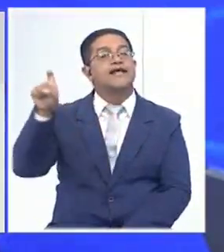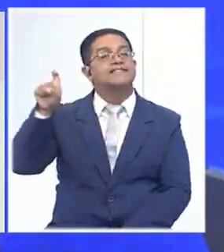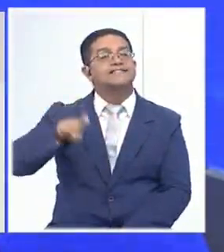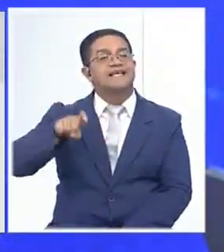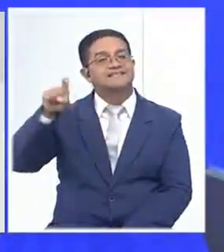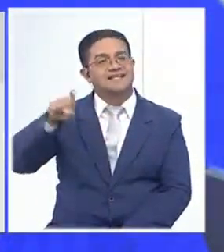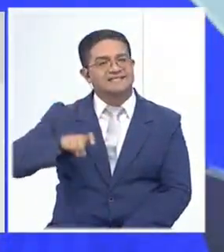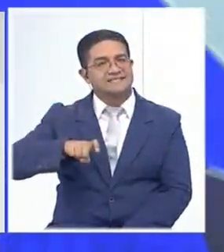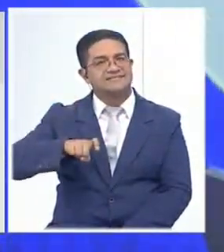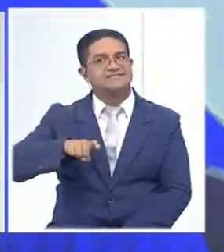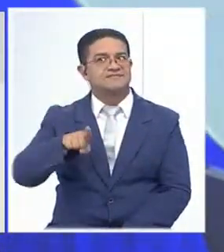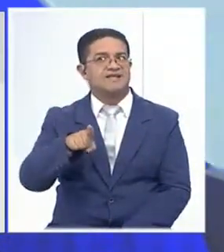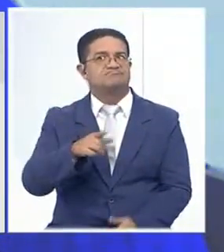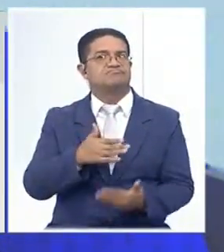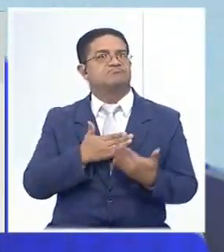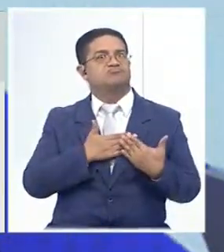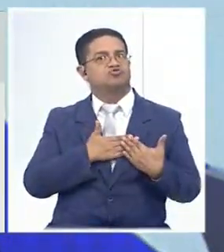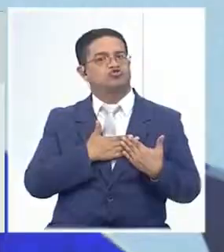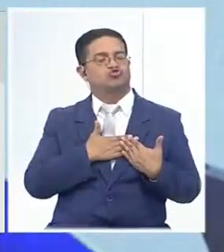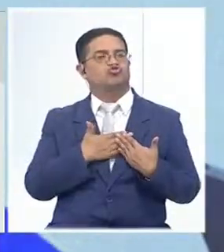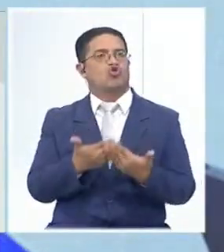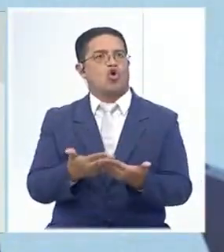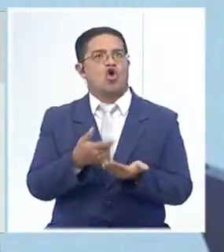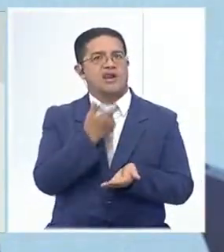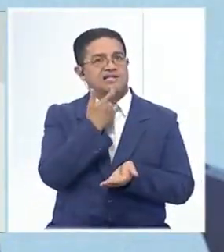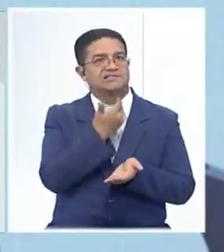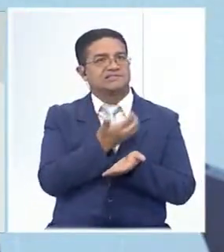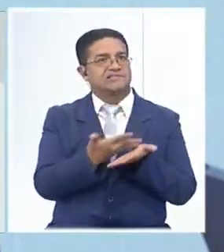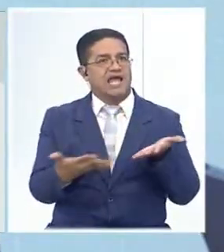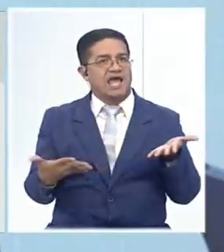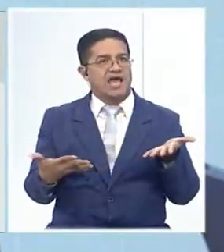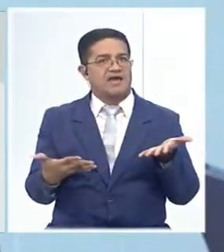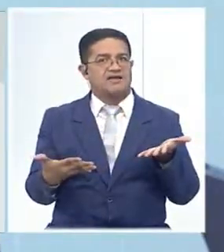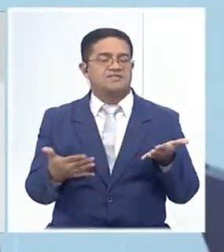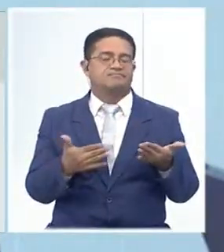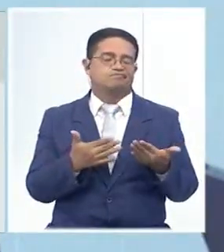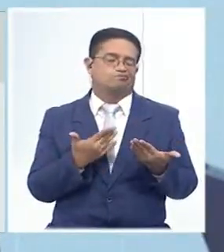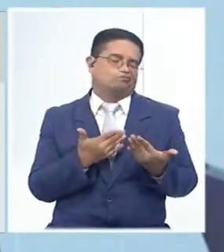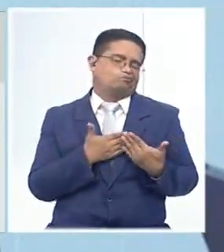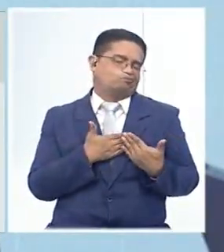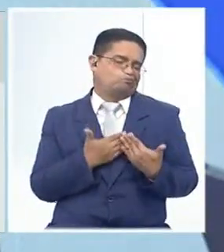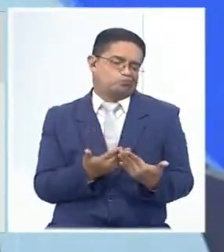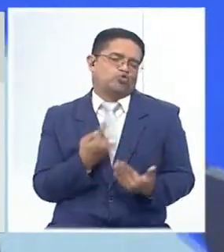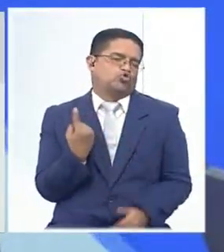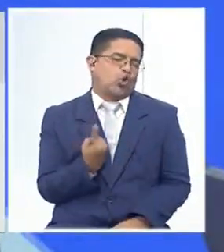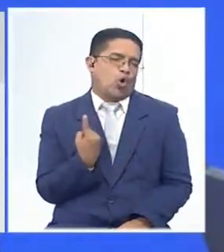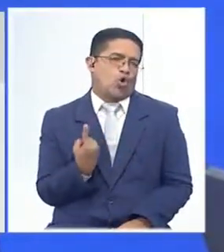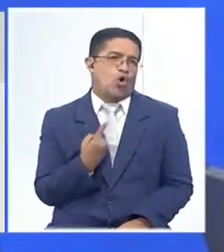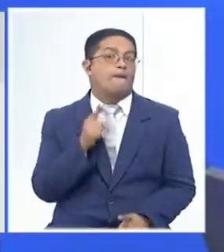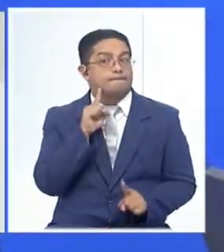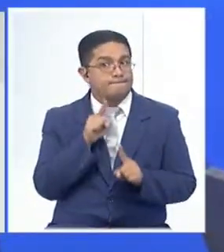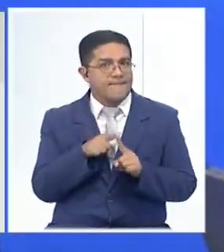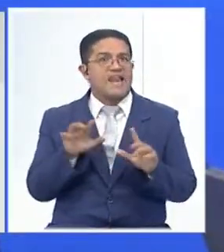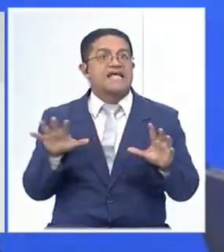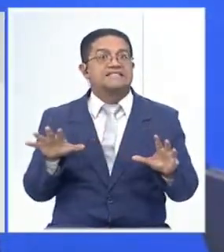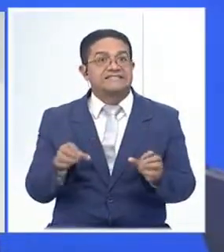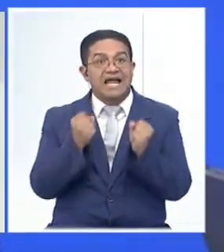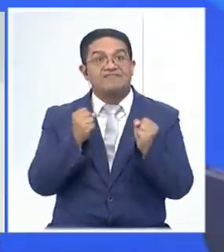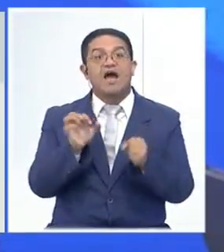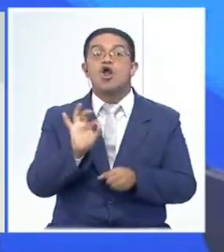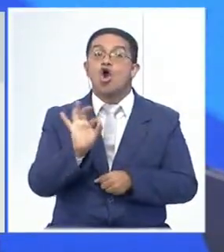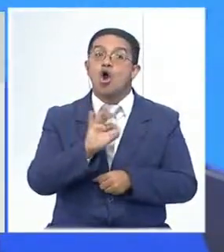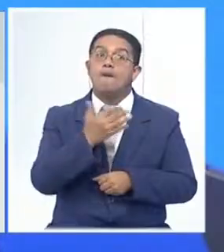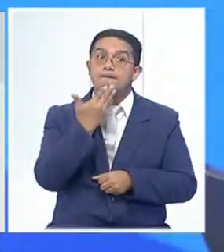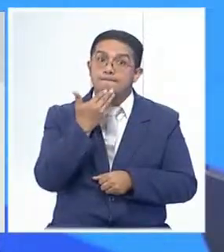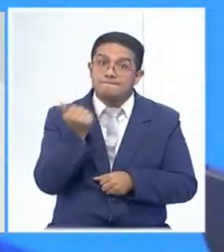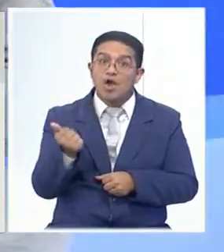requiriendo esa donación que realiza alguien en forma voluntaria para salvar o mejorar su